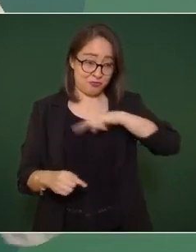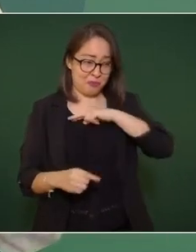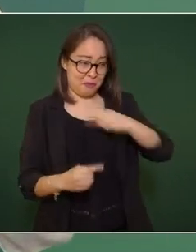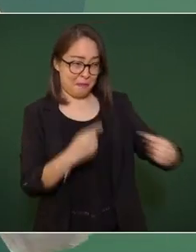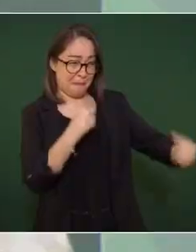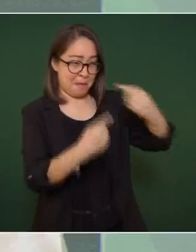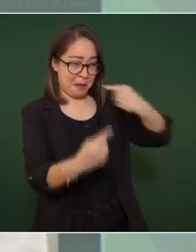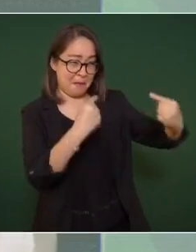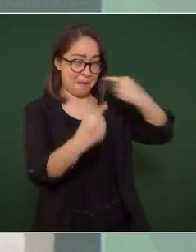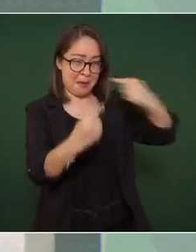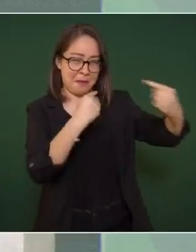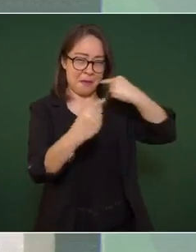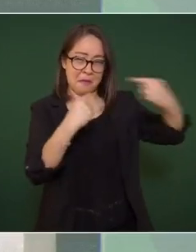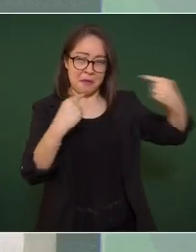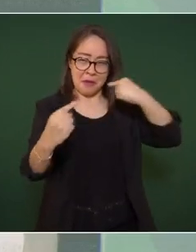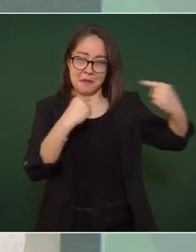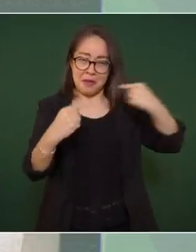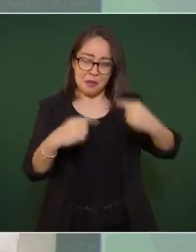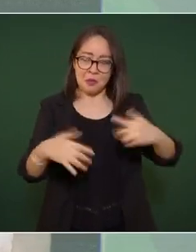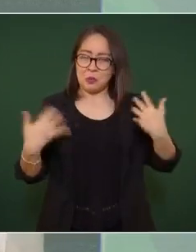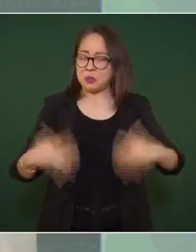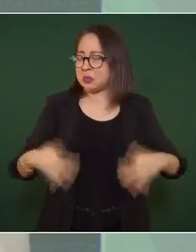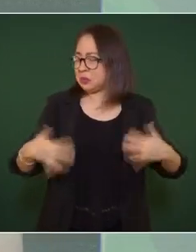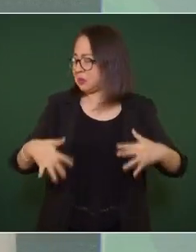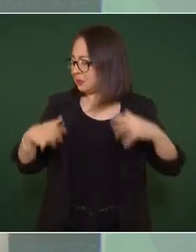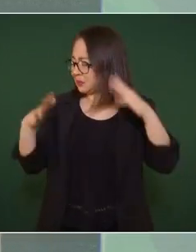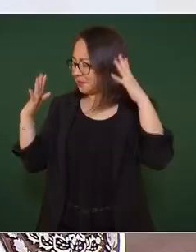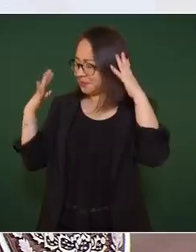Aturden, porque además,